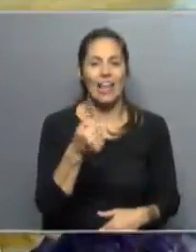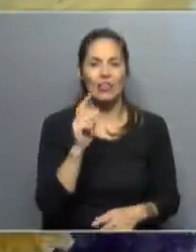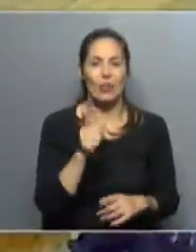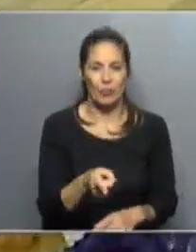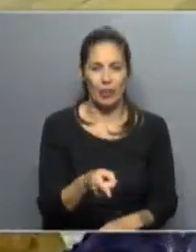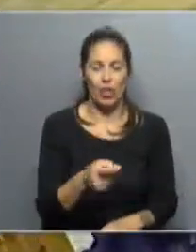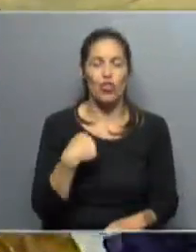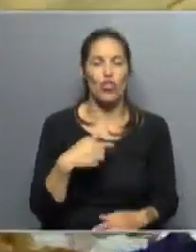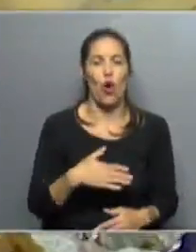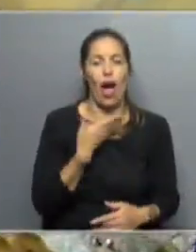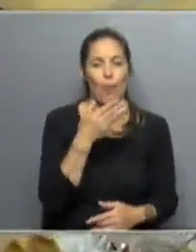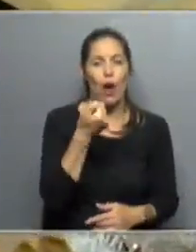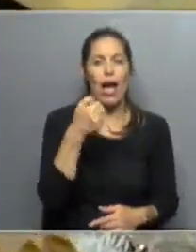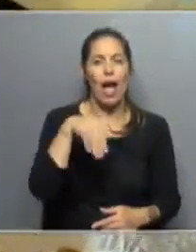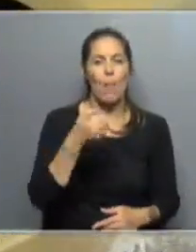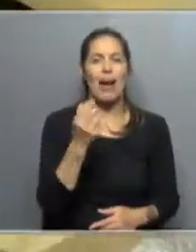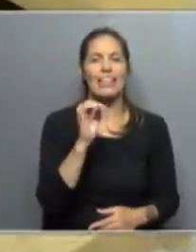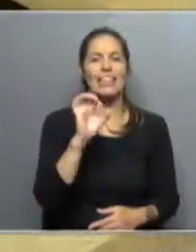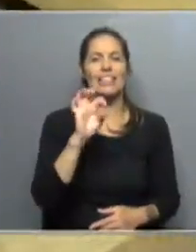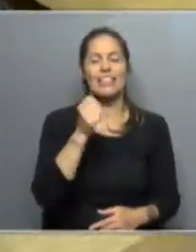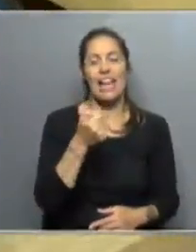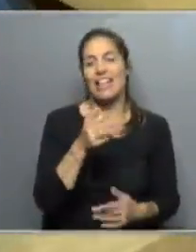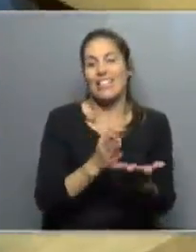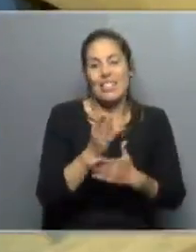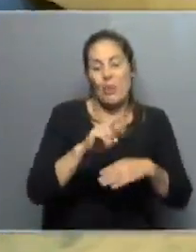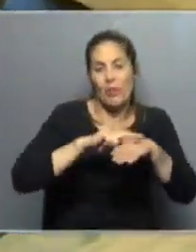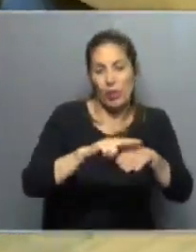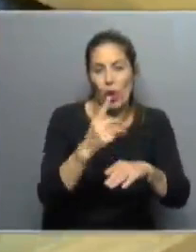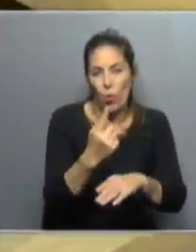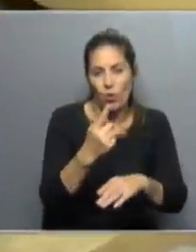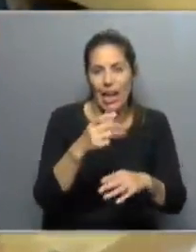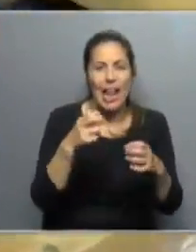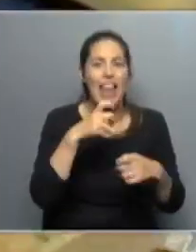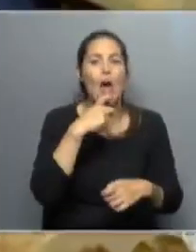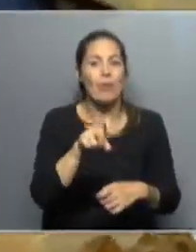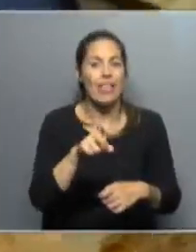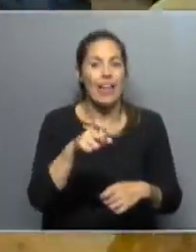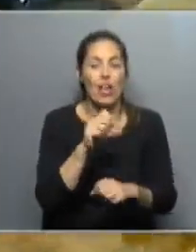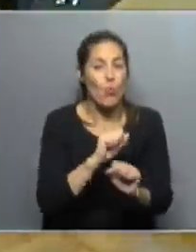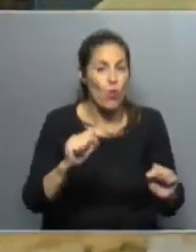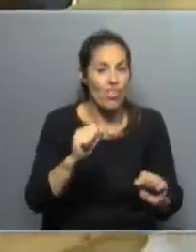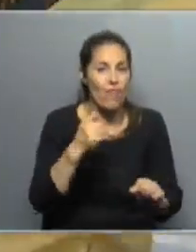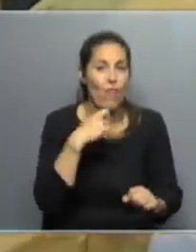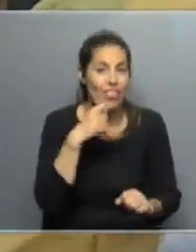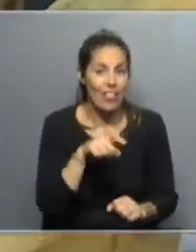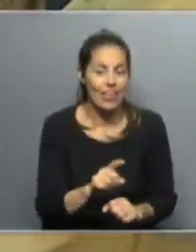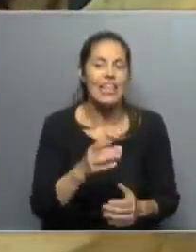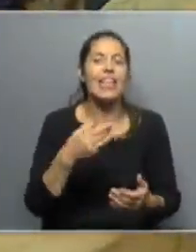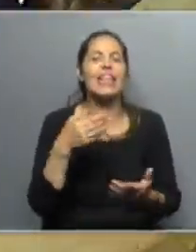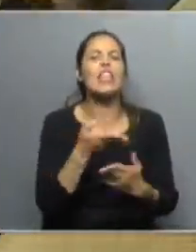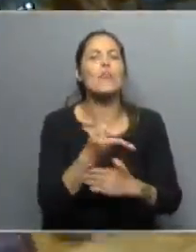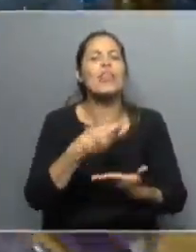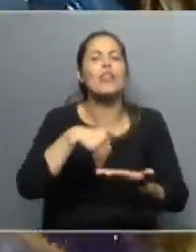Yo amo las amatistas, así que siempre te voy a recomendar una. Es la piedra que no te puede faltar. Bien, ¿y qué te piden más